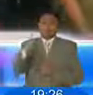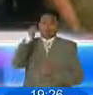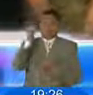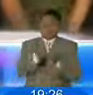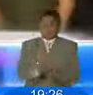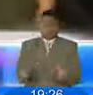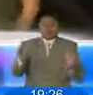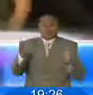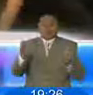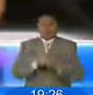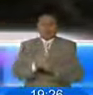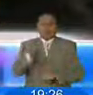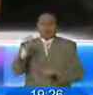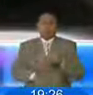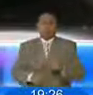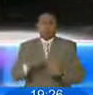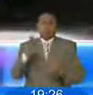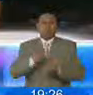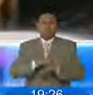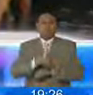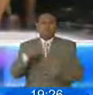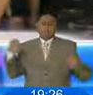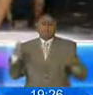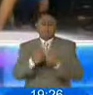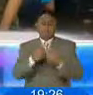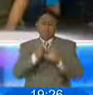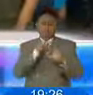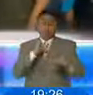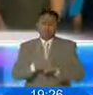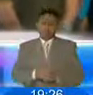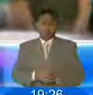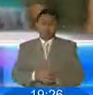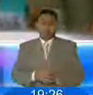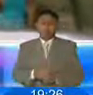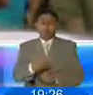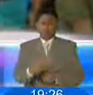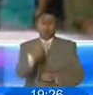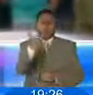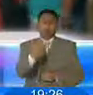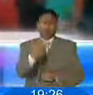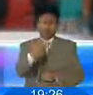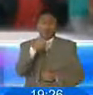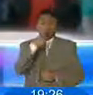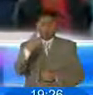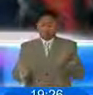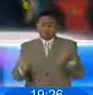graves daños tras el choque con el bus. Se desconoce el paradero de los 3 conductores de los